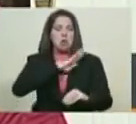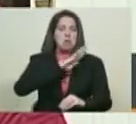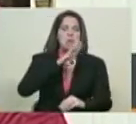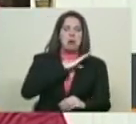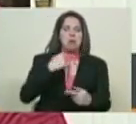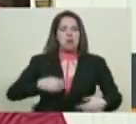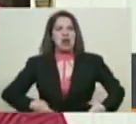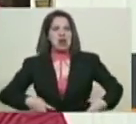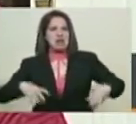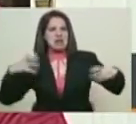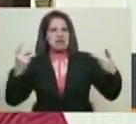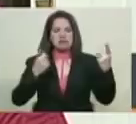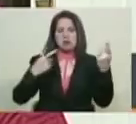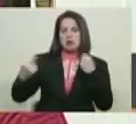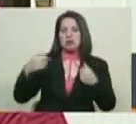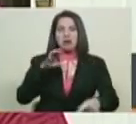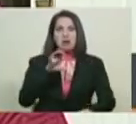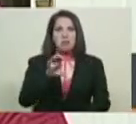las riquezas del país.